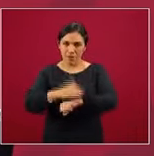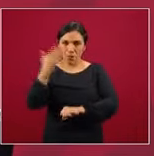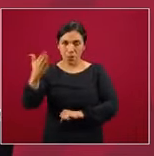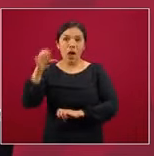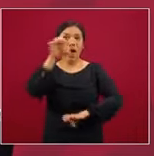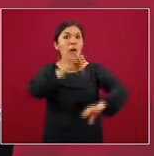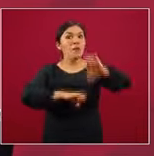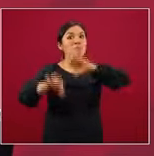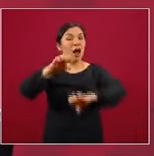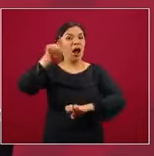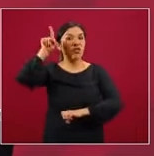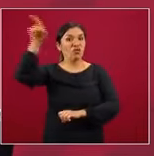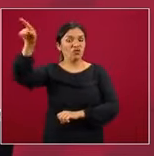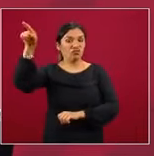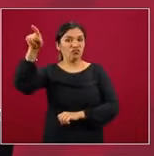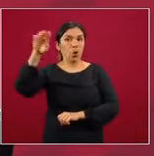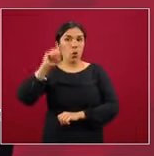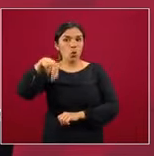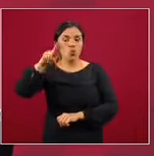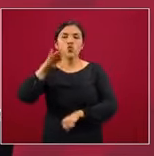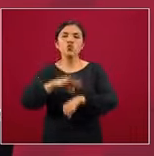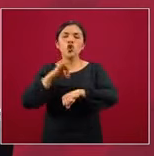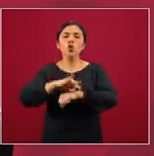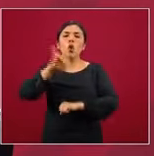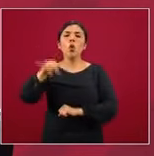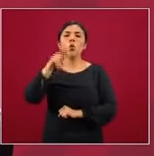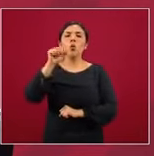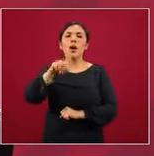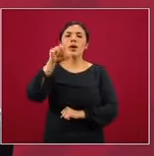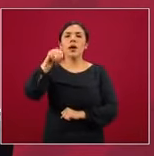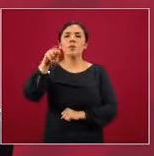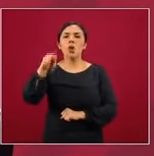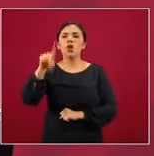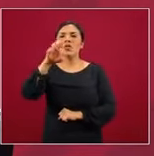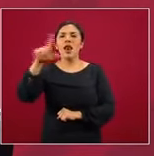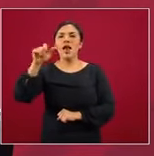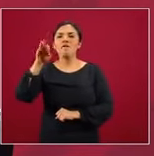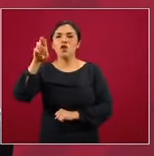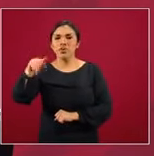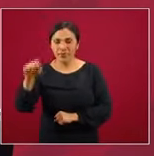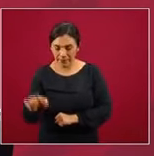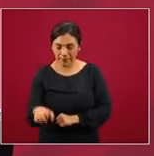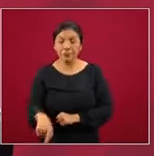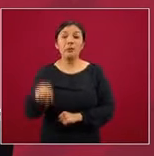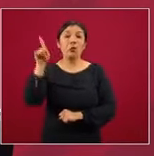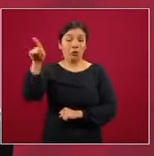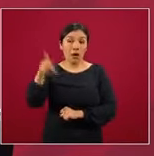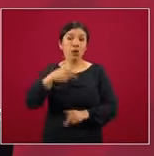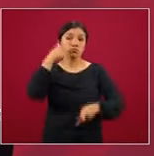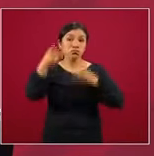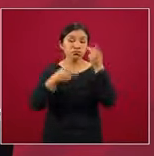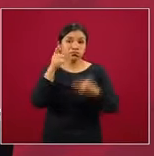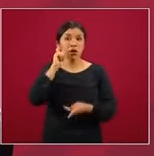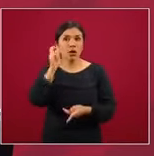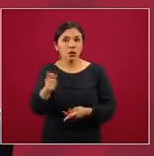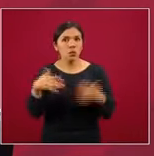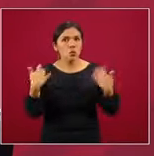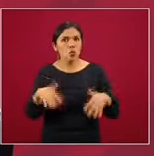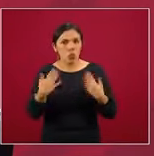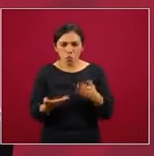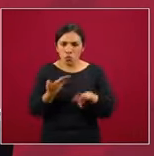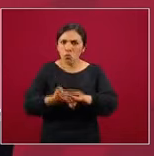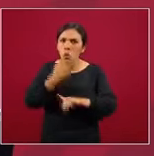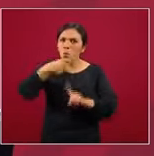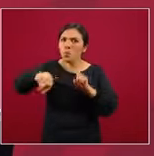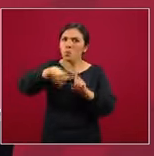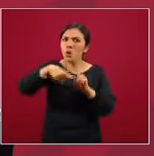y embajador en las Naciones Unidas, el doctor Juan Ramón de la Fuente Ramírez. Y comentaba él sobre el impacto